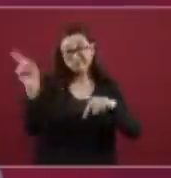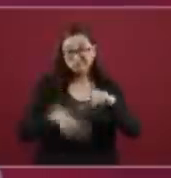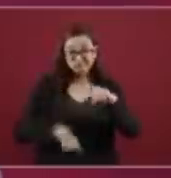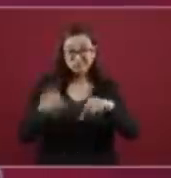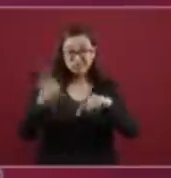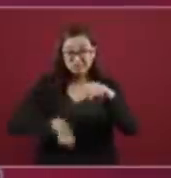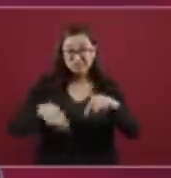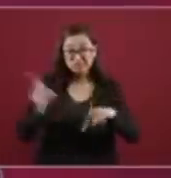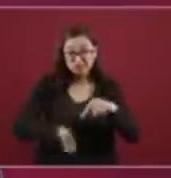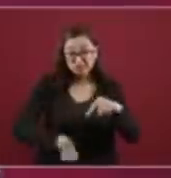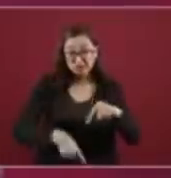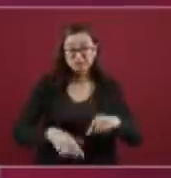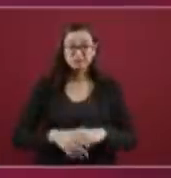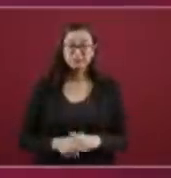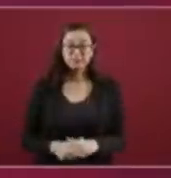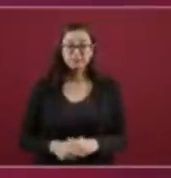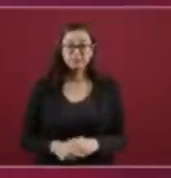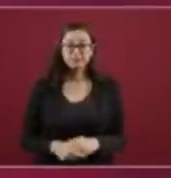¿sí? Y